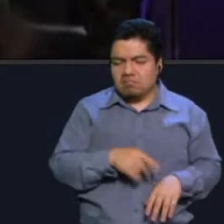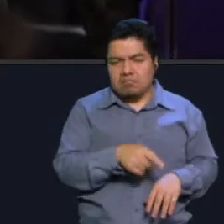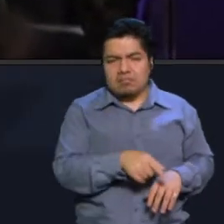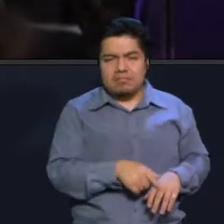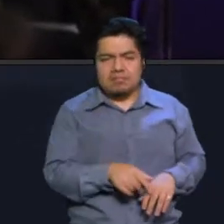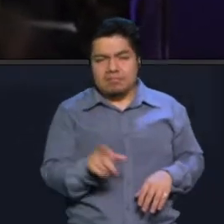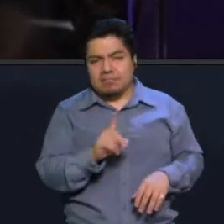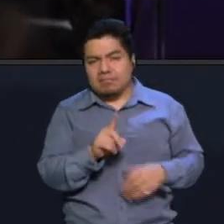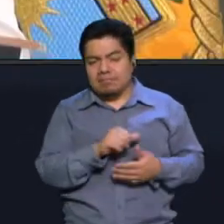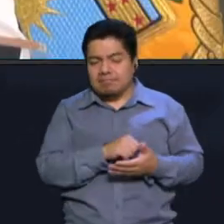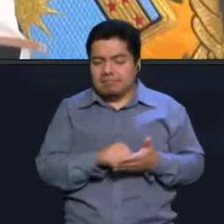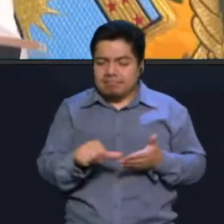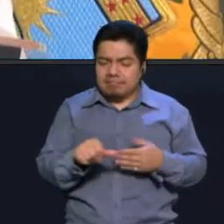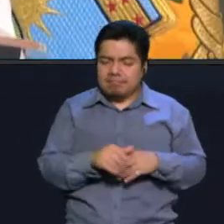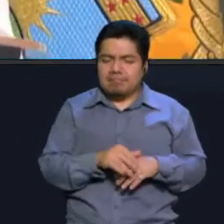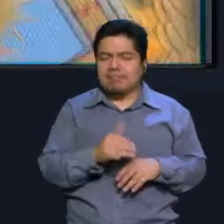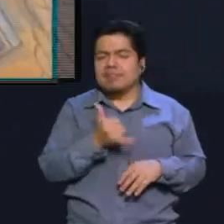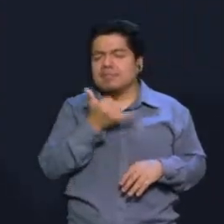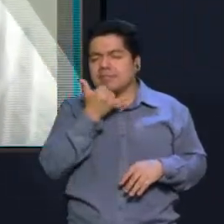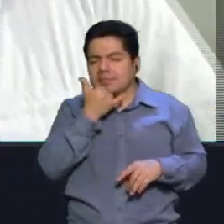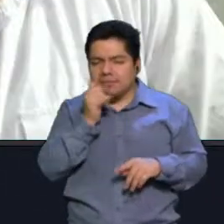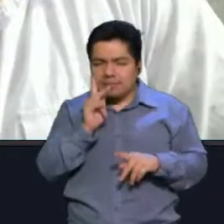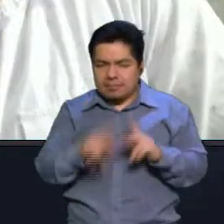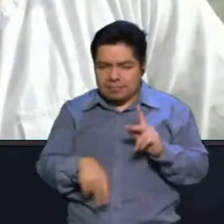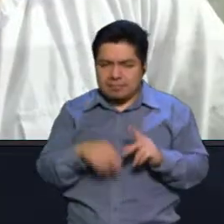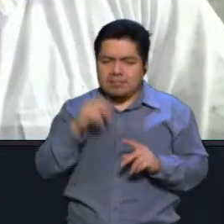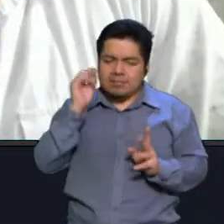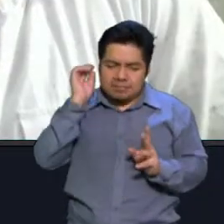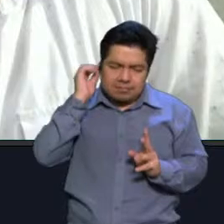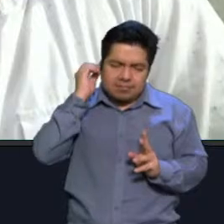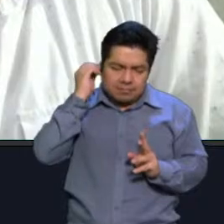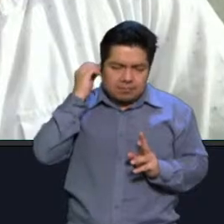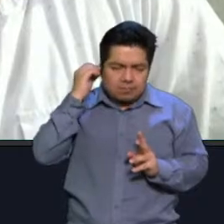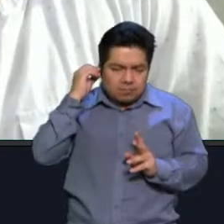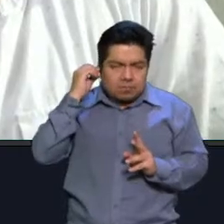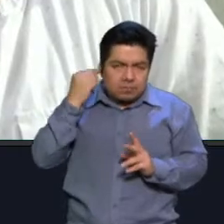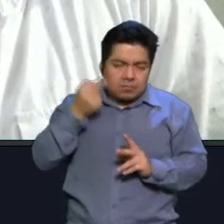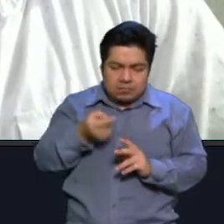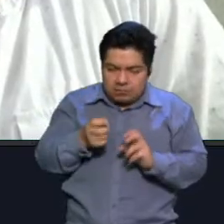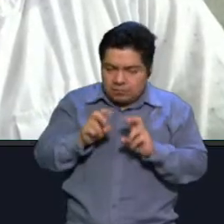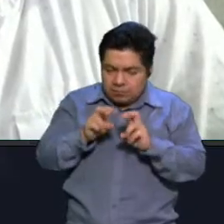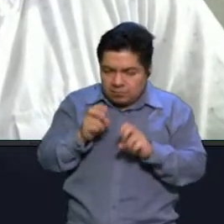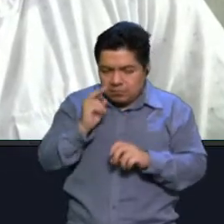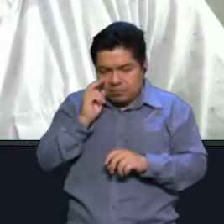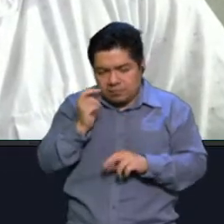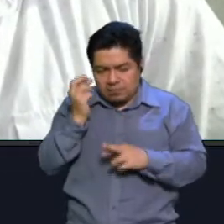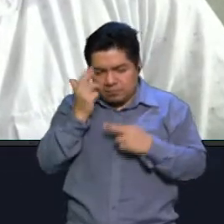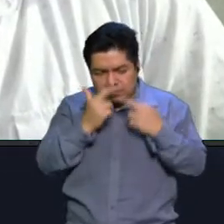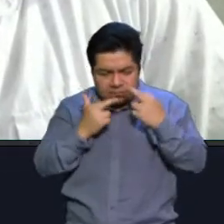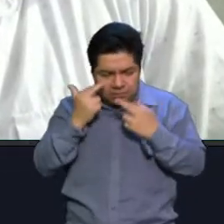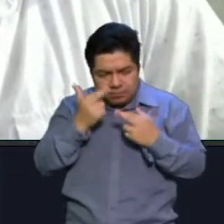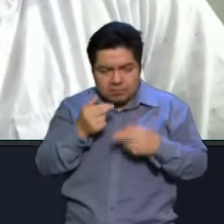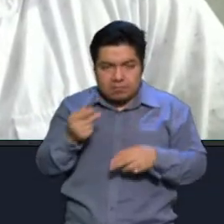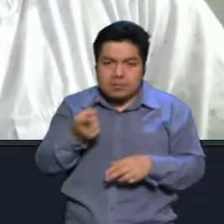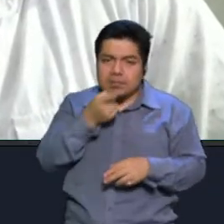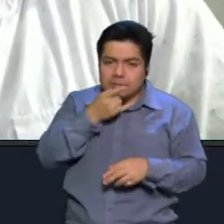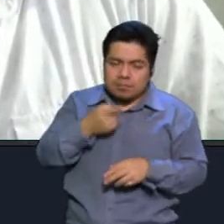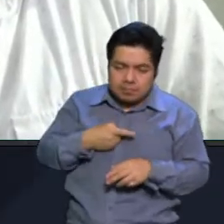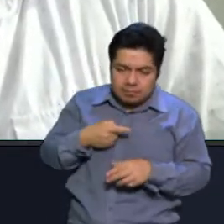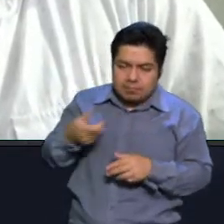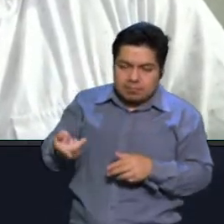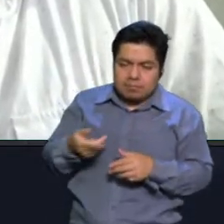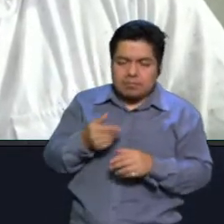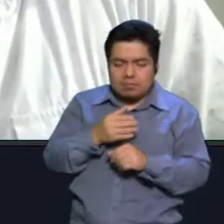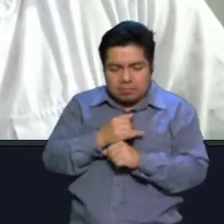le van a rebotar en la corte. doctor, perdón que lo interrumpa, pero le hemos estado dando seguimiento a este tema y me parece, con lo que usted nos ha expuesto por acá y con lo